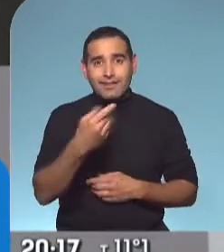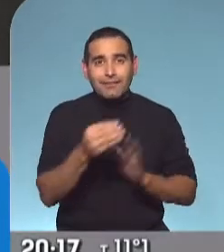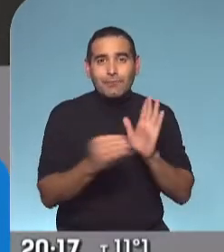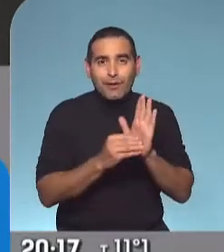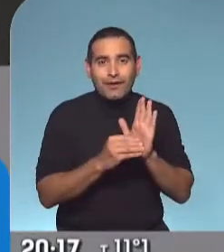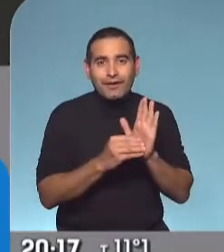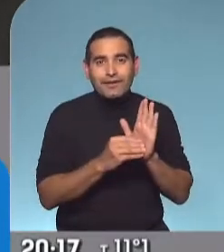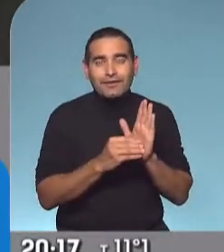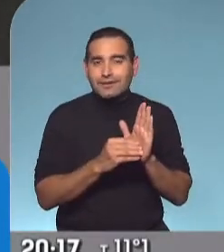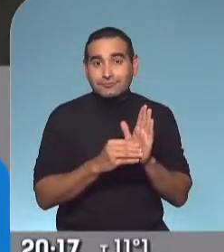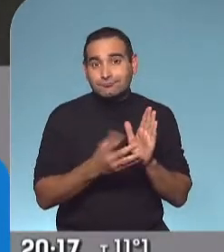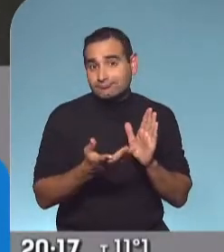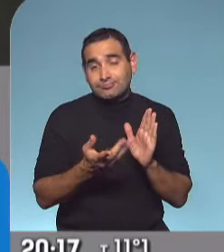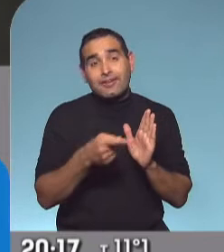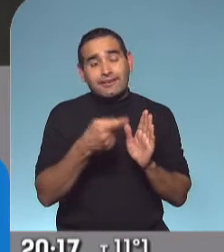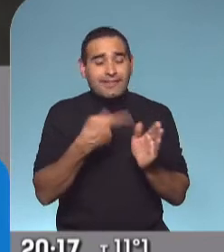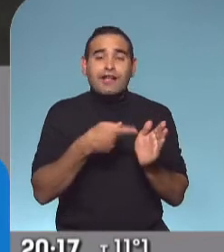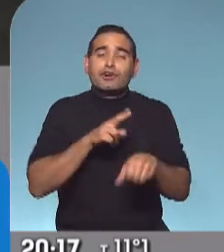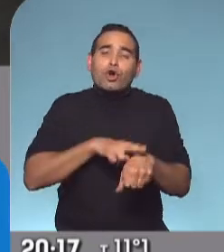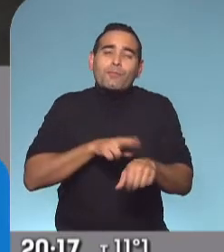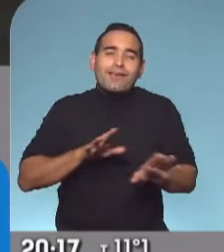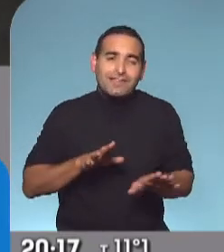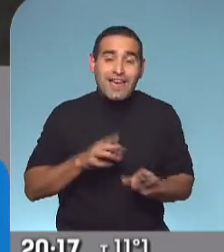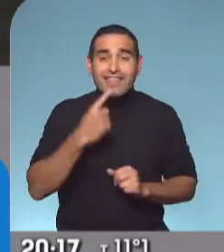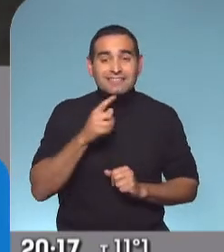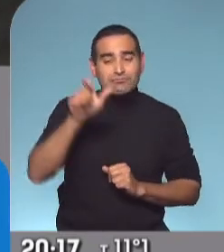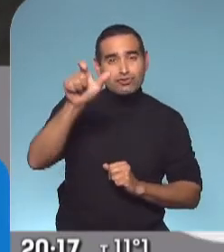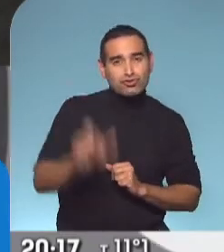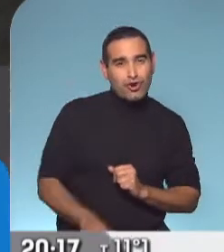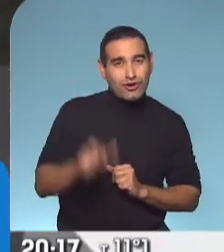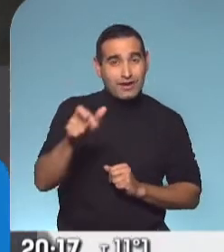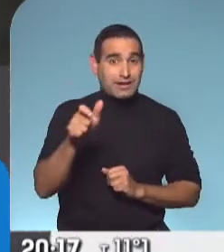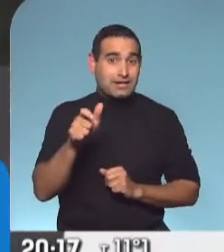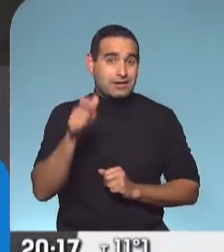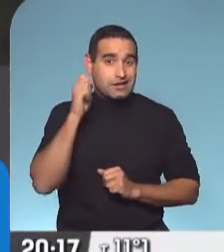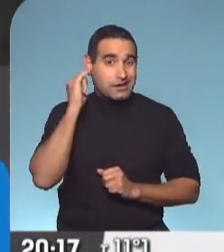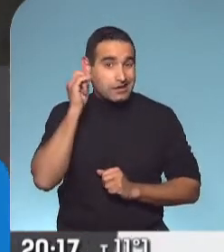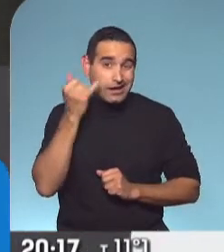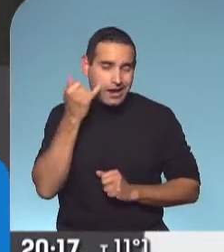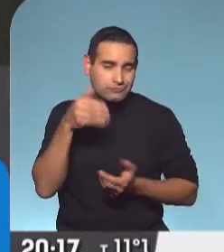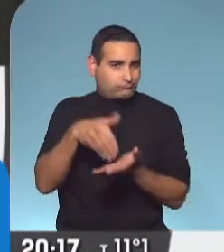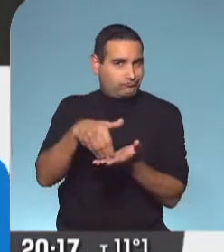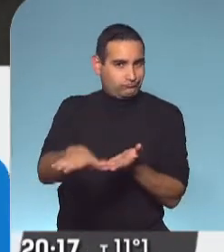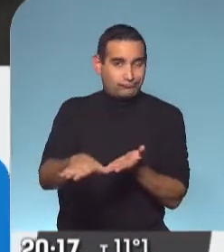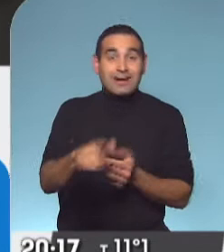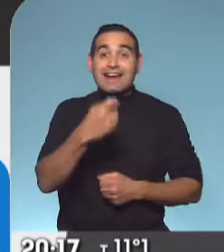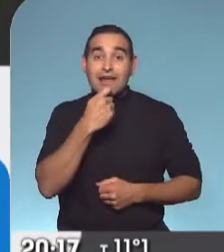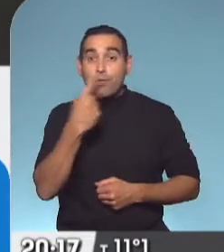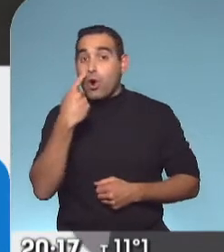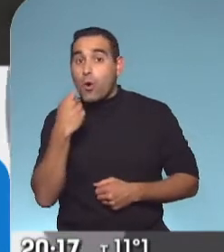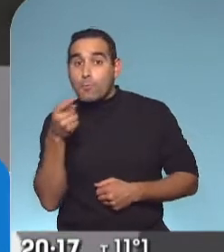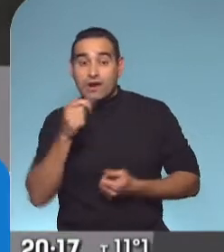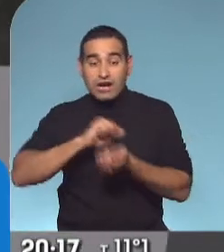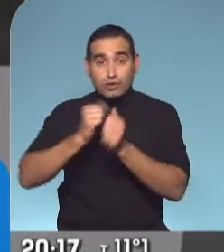escrito y ellos recomendaban la exclusión de las personas por su orientación sexual. O sea, si un hombre tuvo